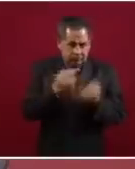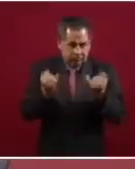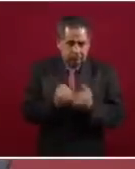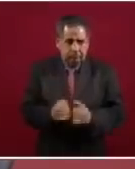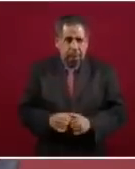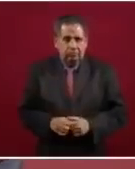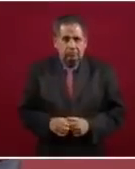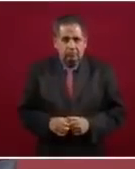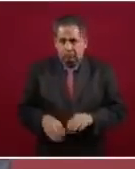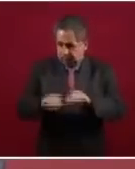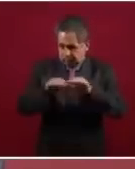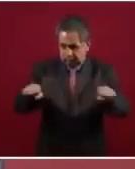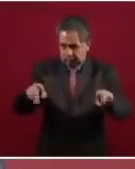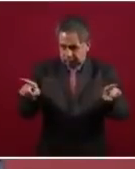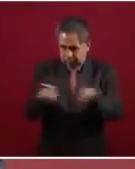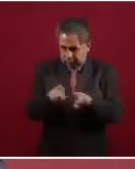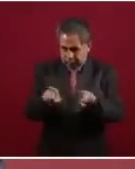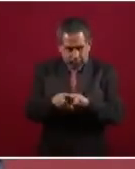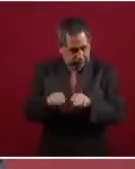Esto es parejo.